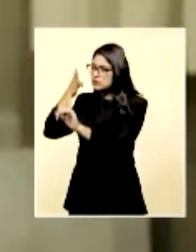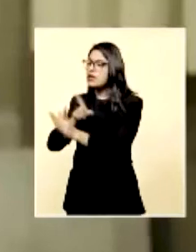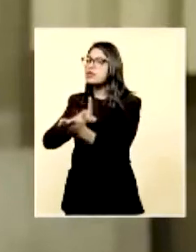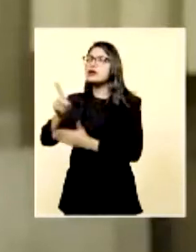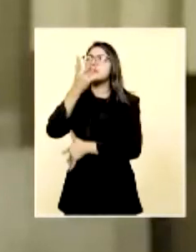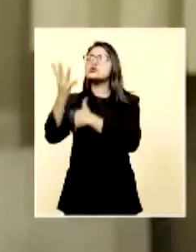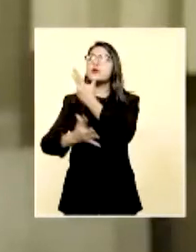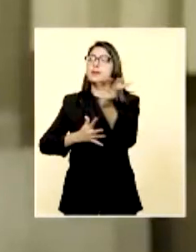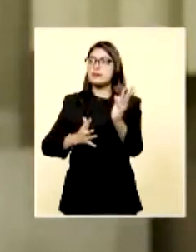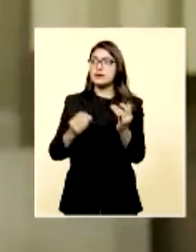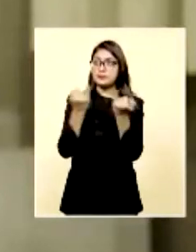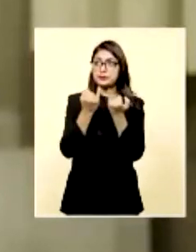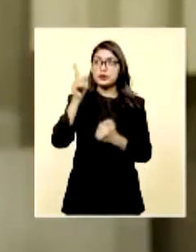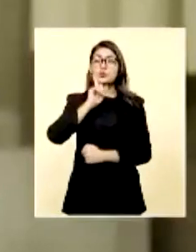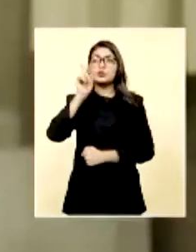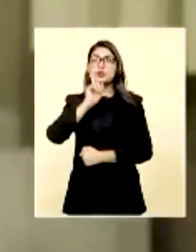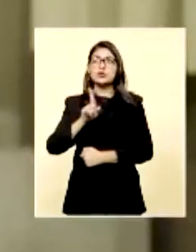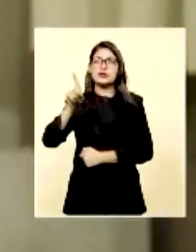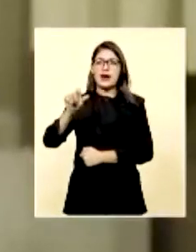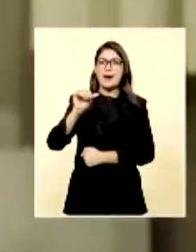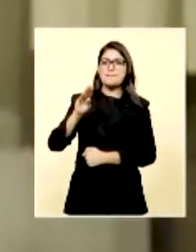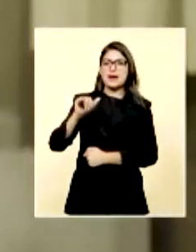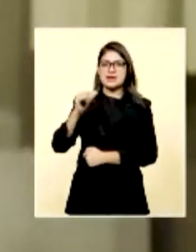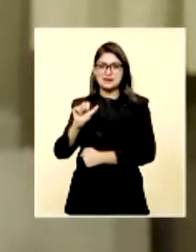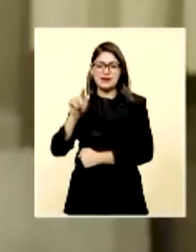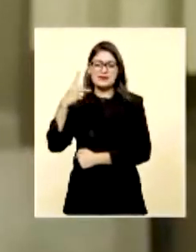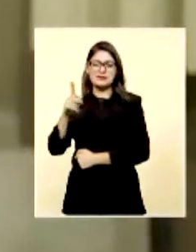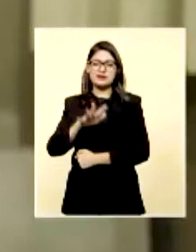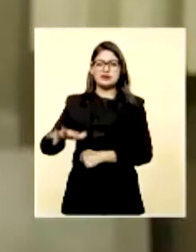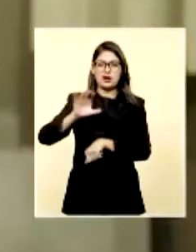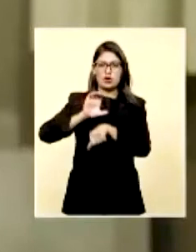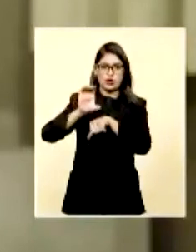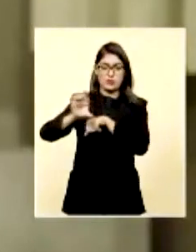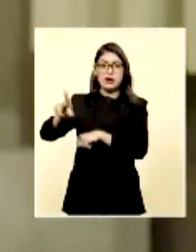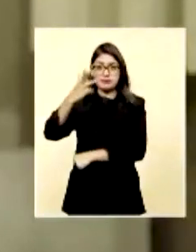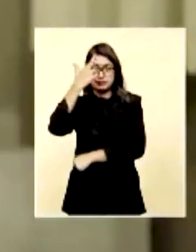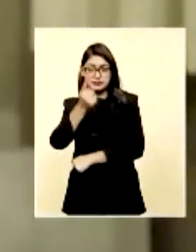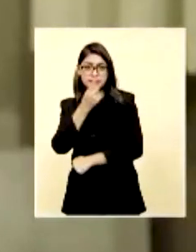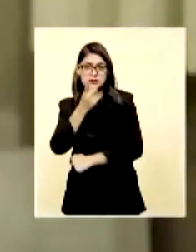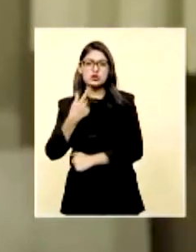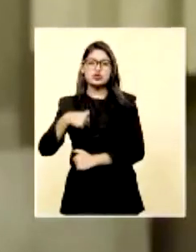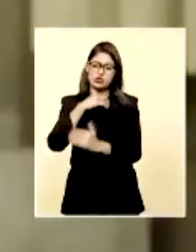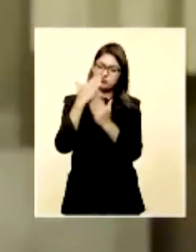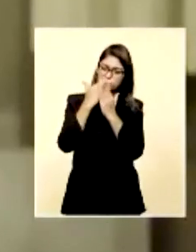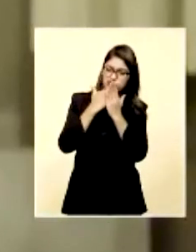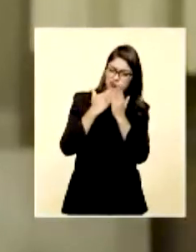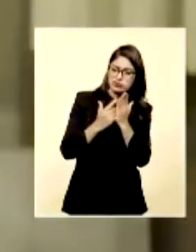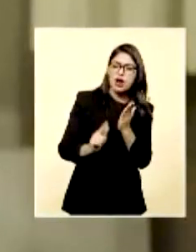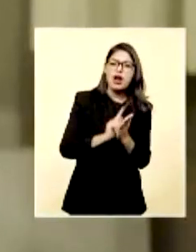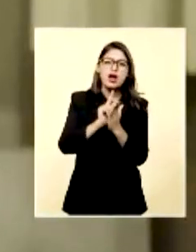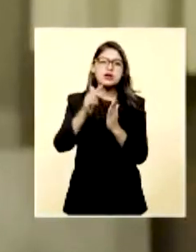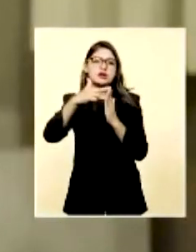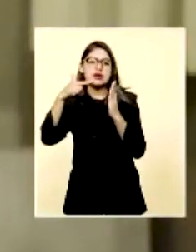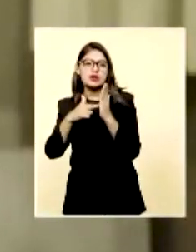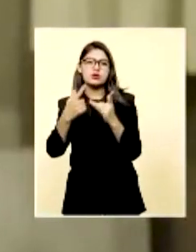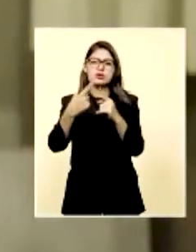Maya, Amaya de Colombia. Somos abogados del derecho ambiental hablando de la cantidad de normas. Normas, leyes, reglamentos